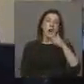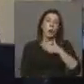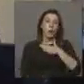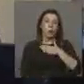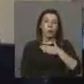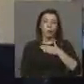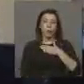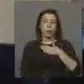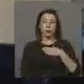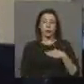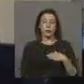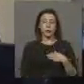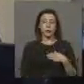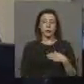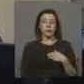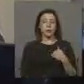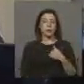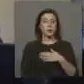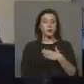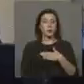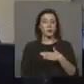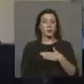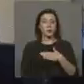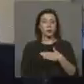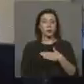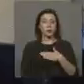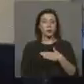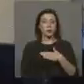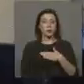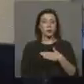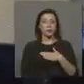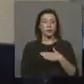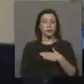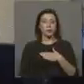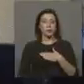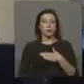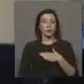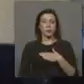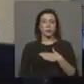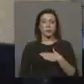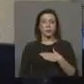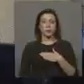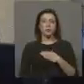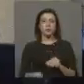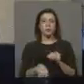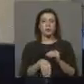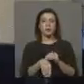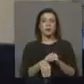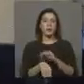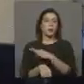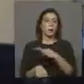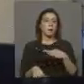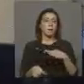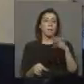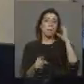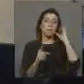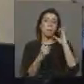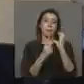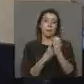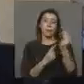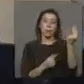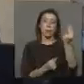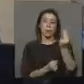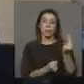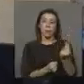Por lo tanto, Presidente, quisiera, en función de esta introducción que he hecho, se oficie al Ministro de Cultura y las